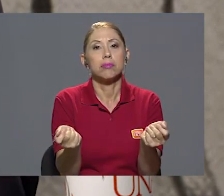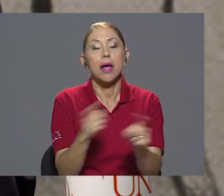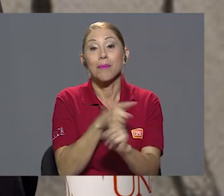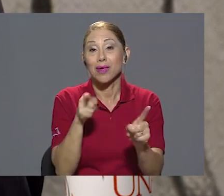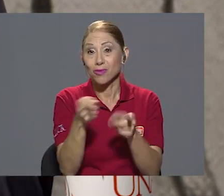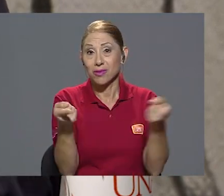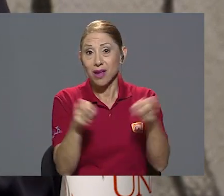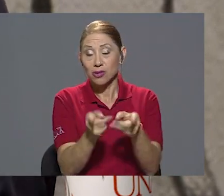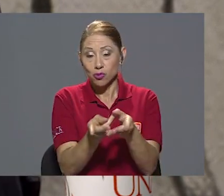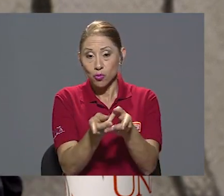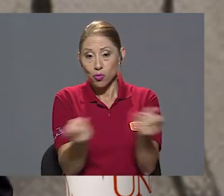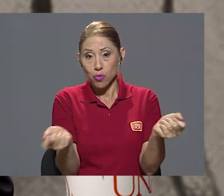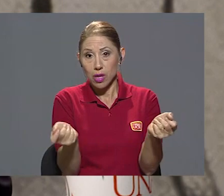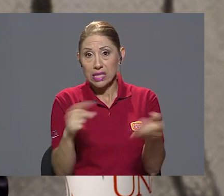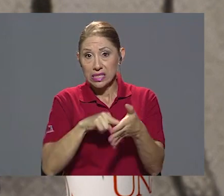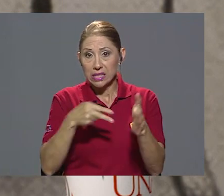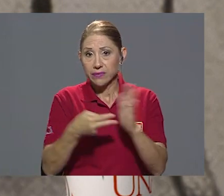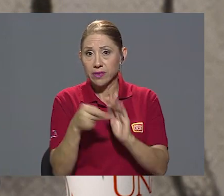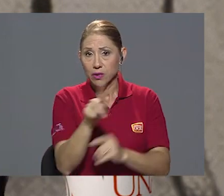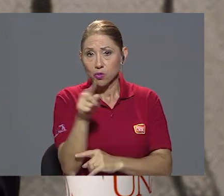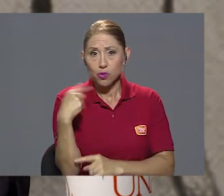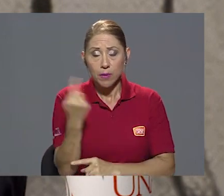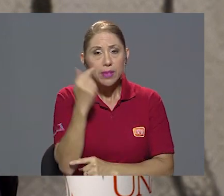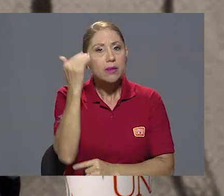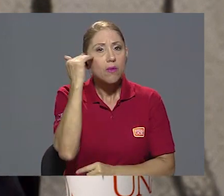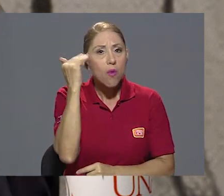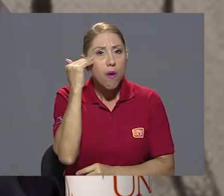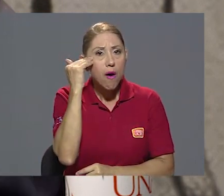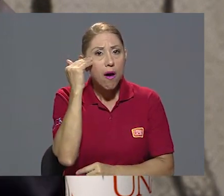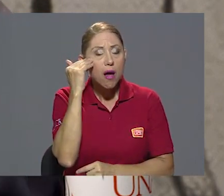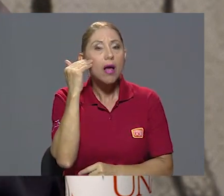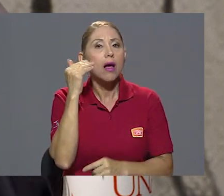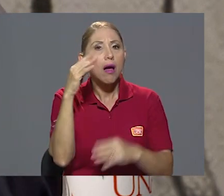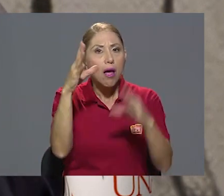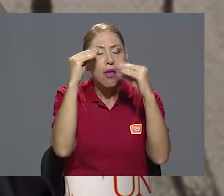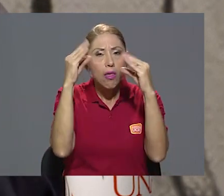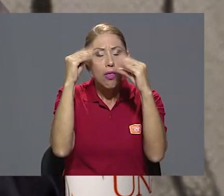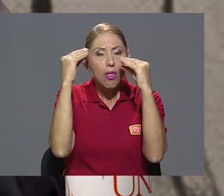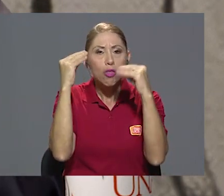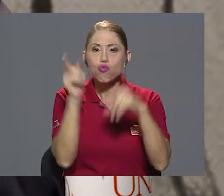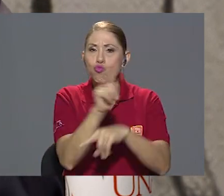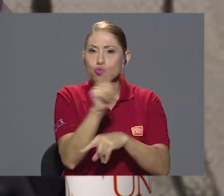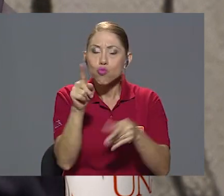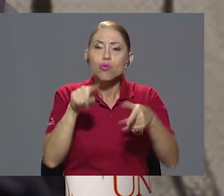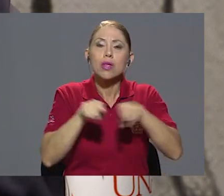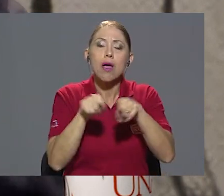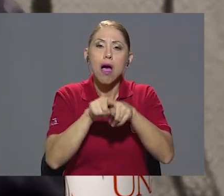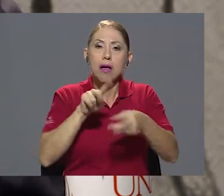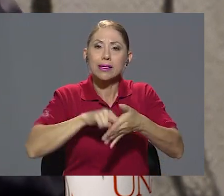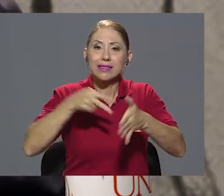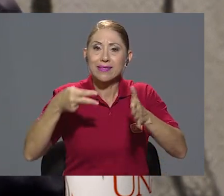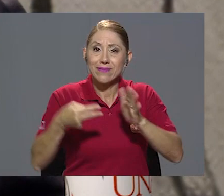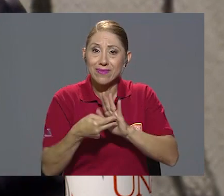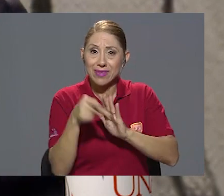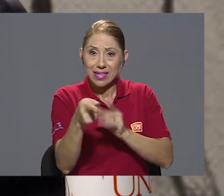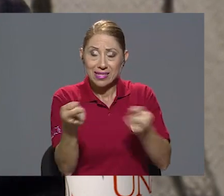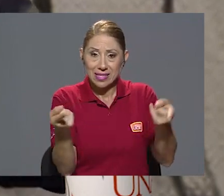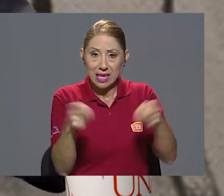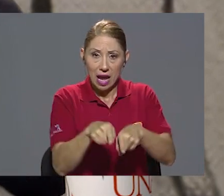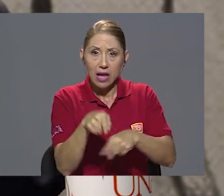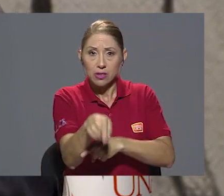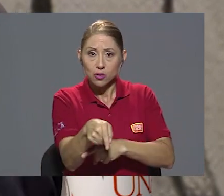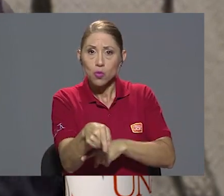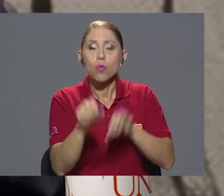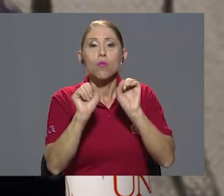pero resolución de casos que impliquen no solo la parte del conocimiento, sino que impliquen a su vez la posibilidad de que ese caso